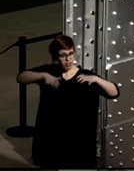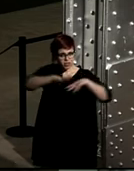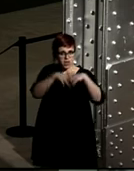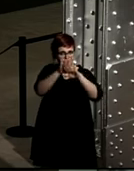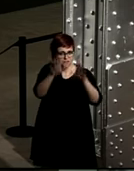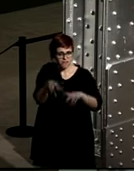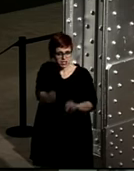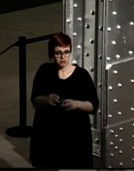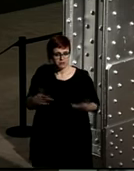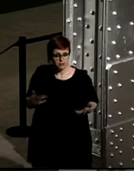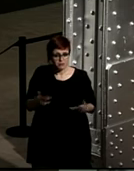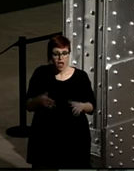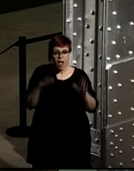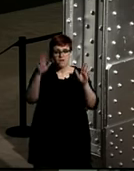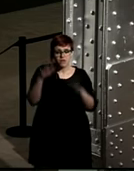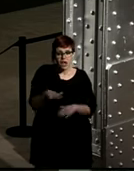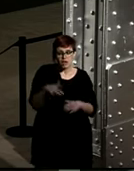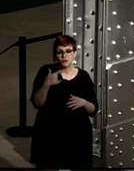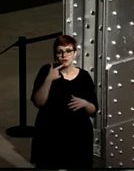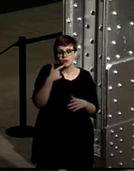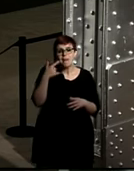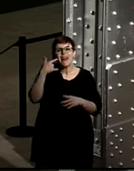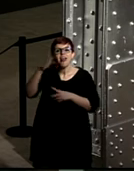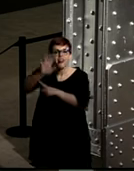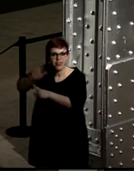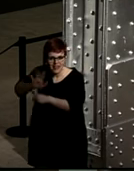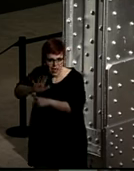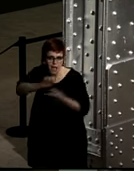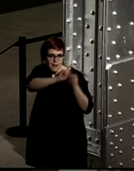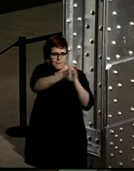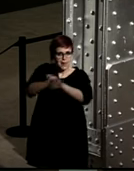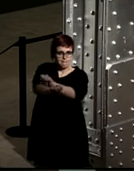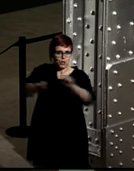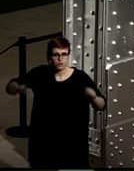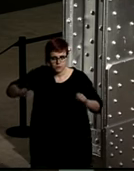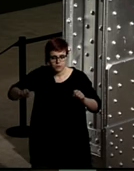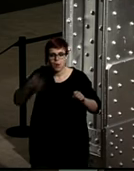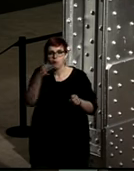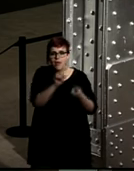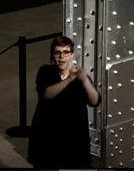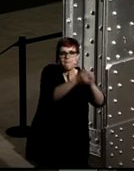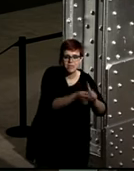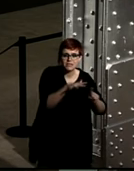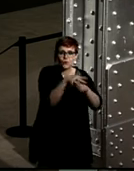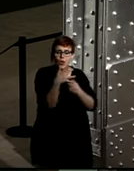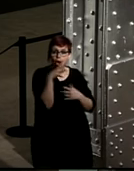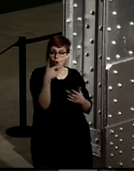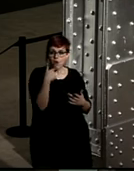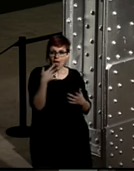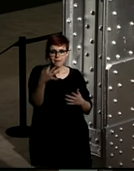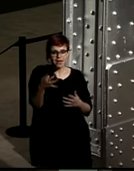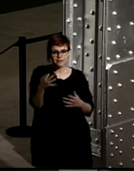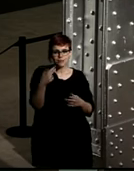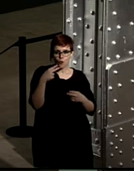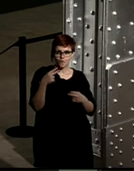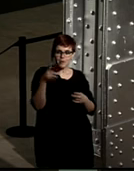cine, jamás. Van a acabar formatos, van a acabar ventanas, pero el cine en sí no va a cambiar, no, el cine no va a estoy acabar. segura de que tampoco, No va a evidentemente. acabar. De hecho, ahora hay una comunión con el público. O sea, ahora